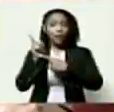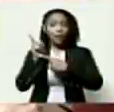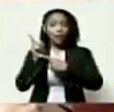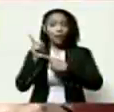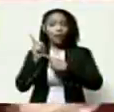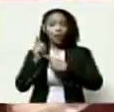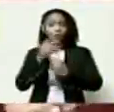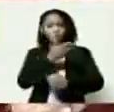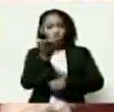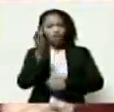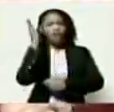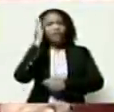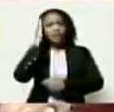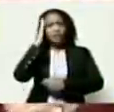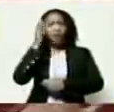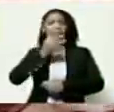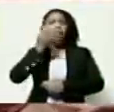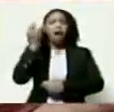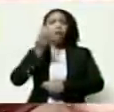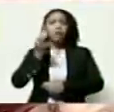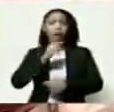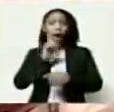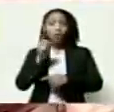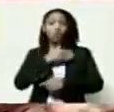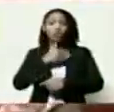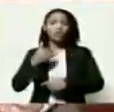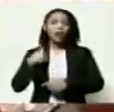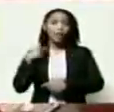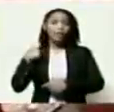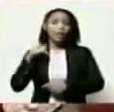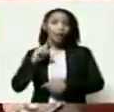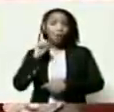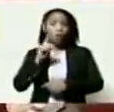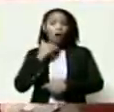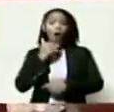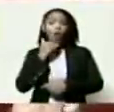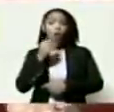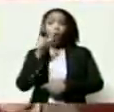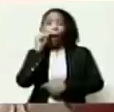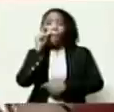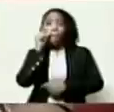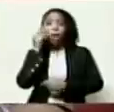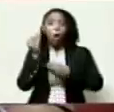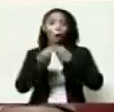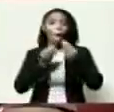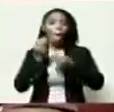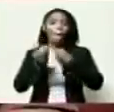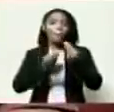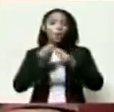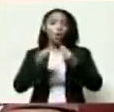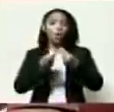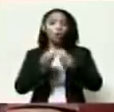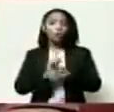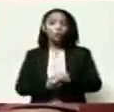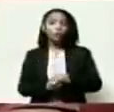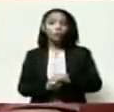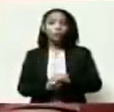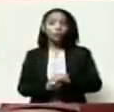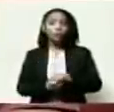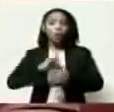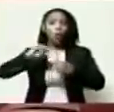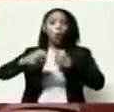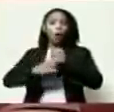Ustedes saben que la verdad, ellos quisieran tener a un tipo como este Guaidó